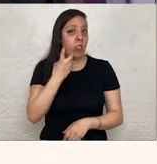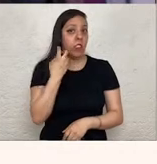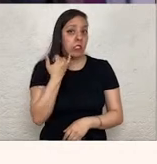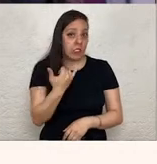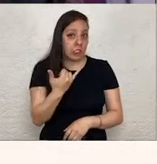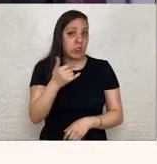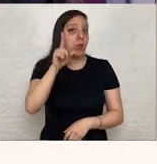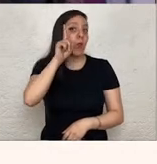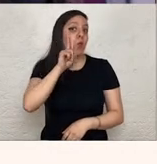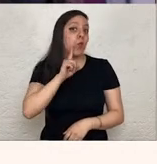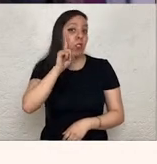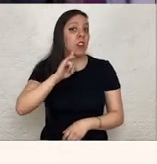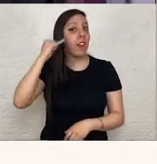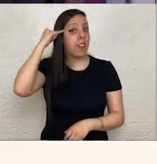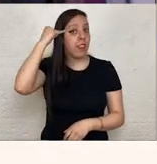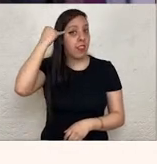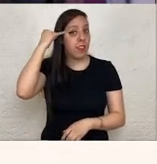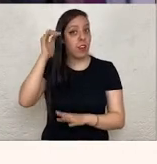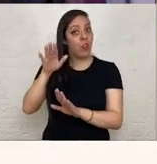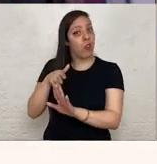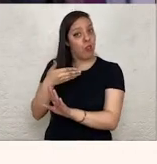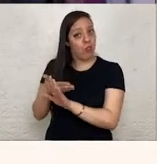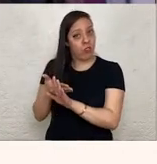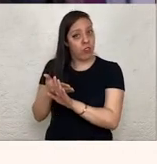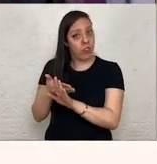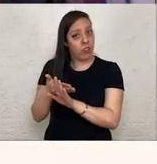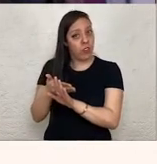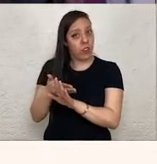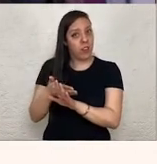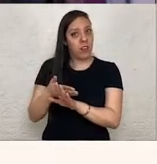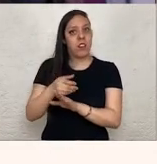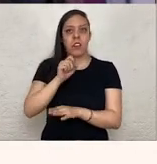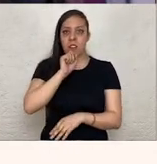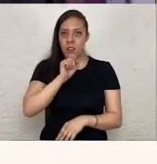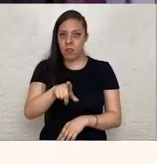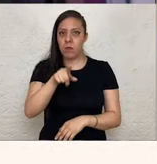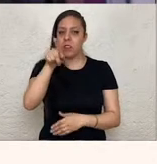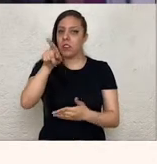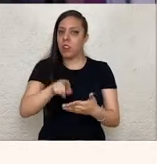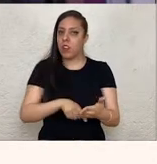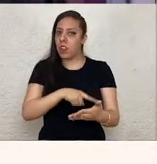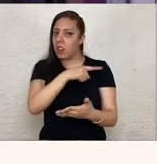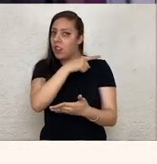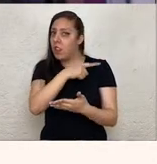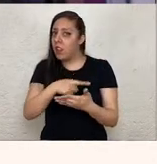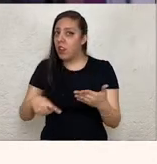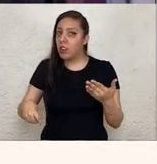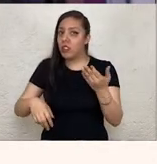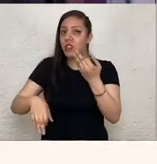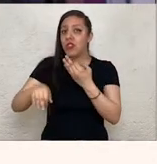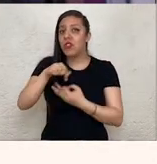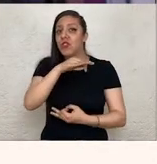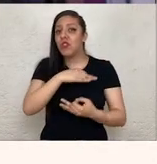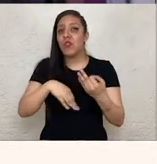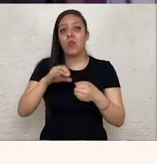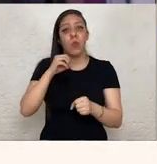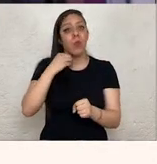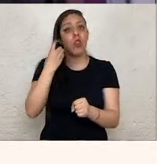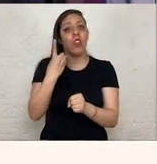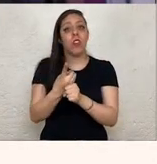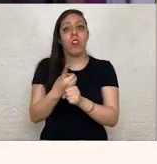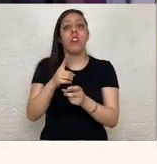mujeres y a las mujeres indígenas, ¿sí? Sino también para clausurar esa posibilidad